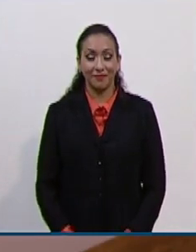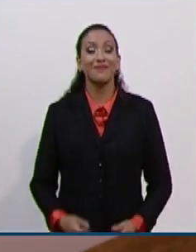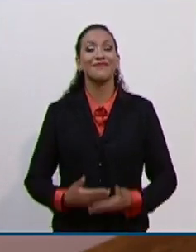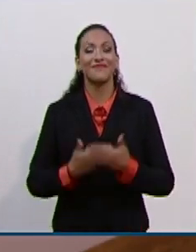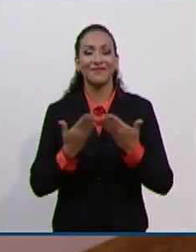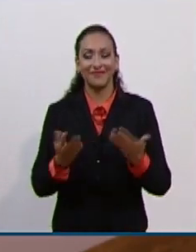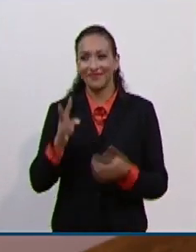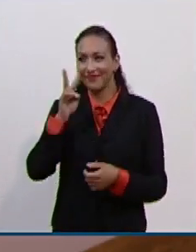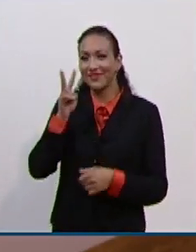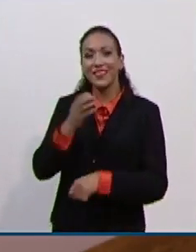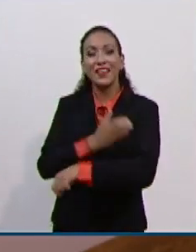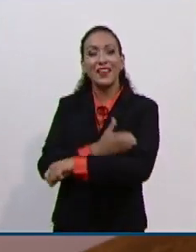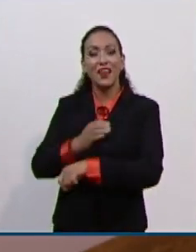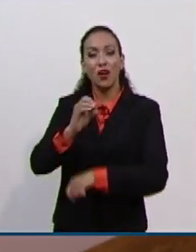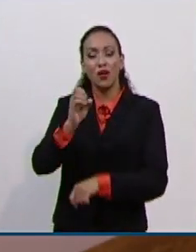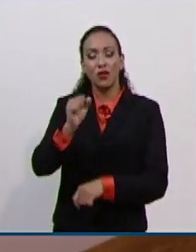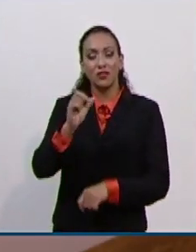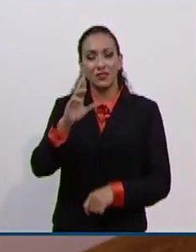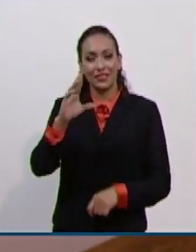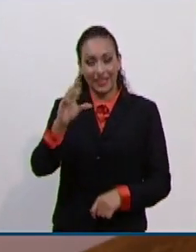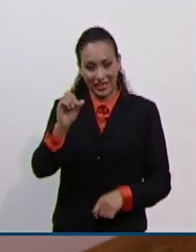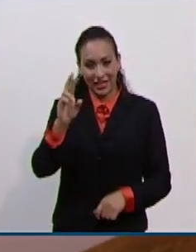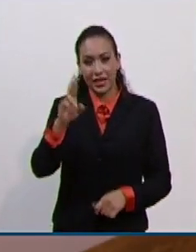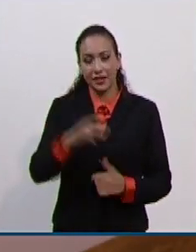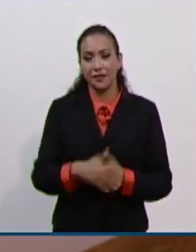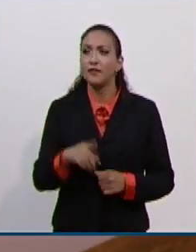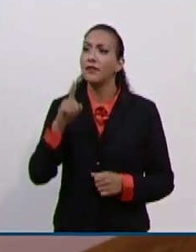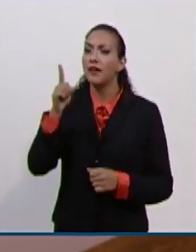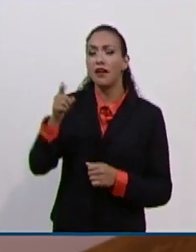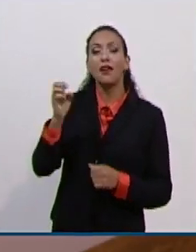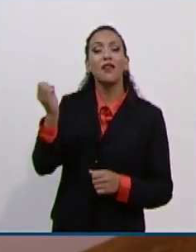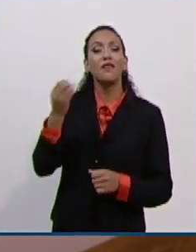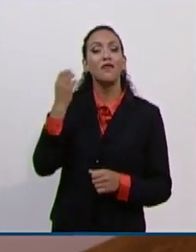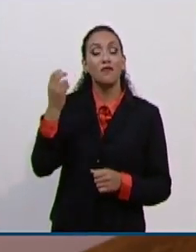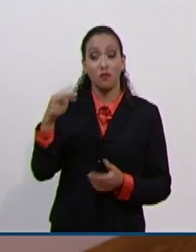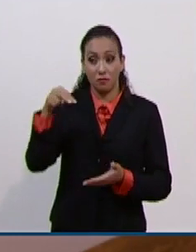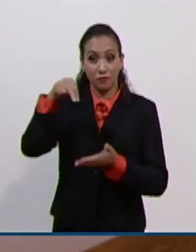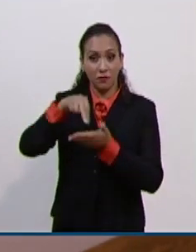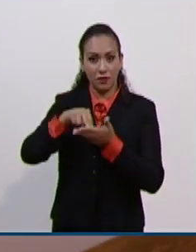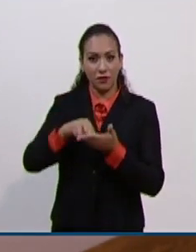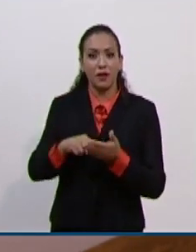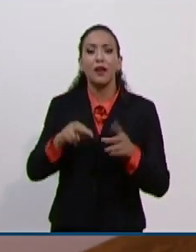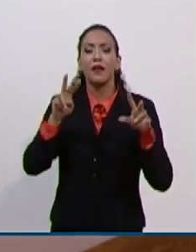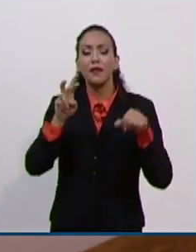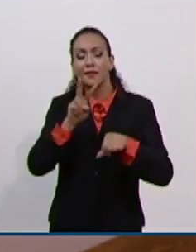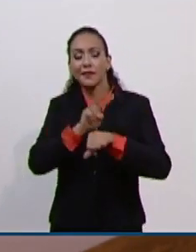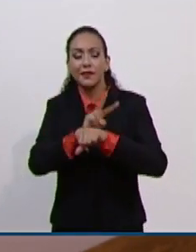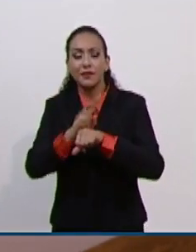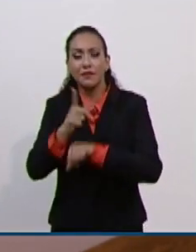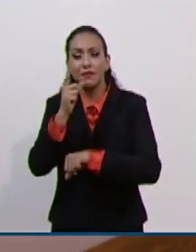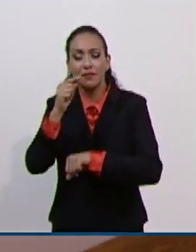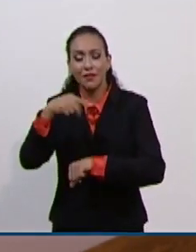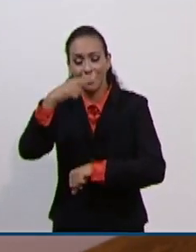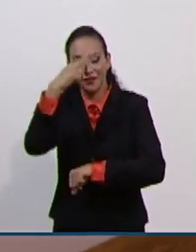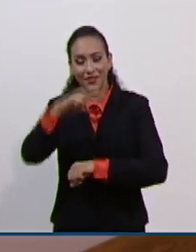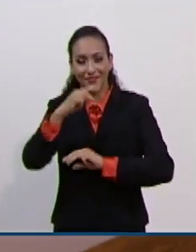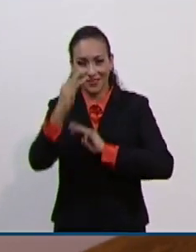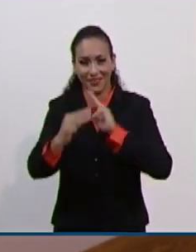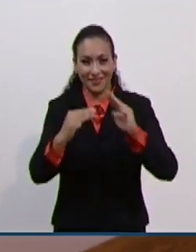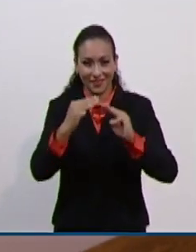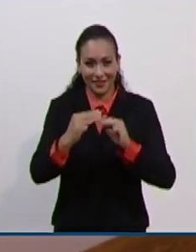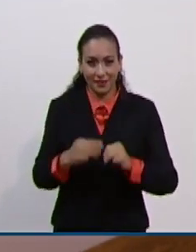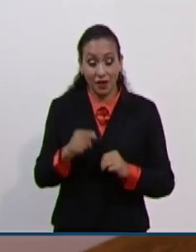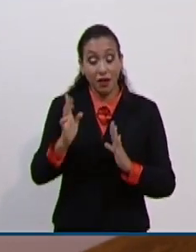Ahora vamos con mi compañero Óscar González, quien se encuentra en un foro sobre supervisión externa a la policía en México y el mundo, en